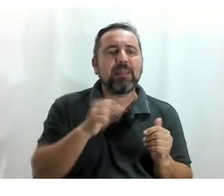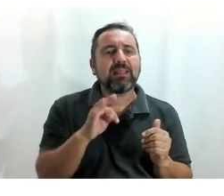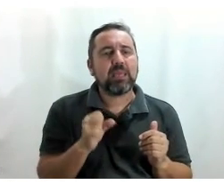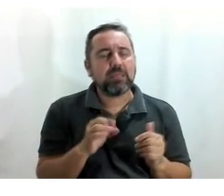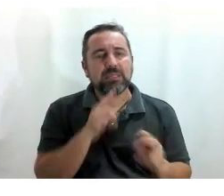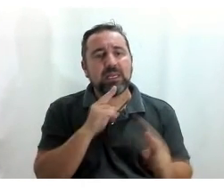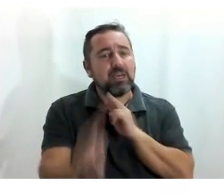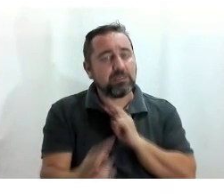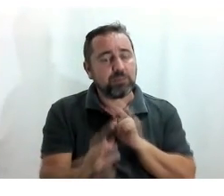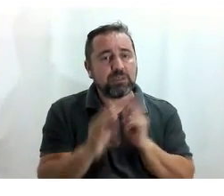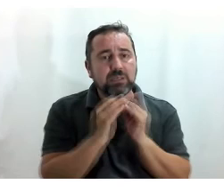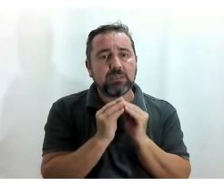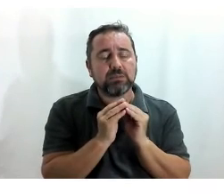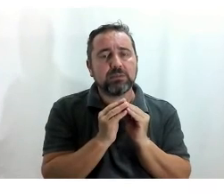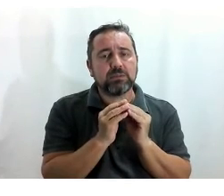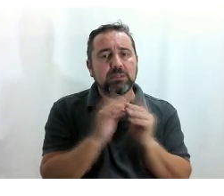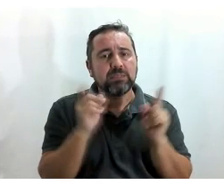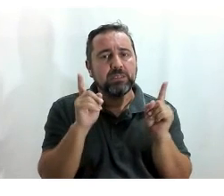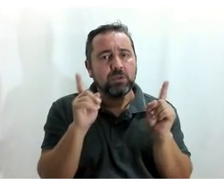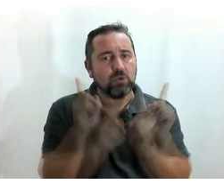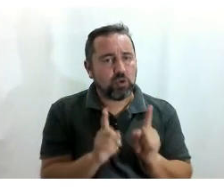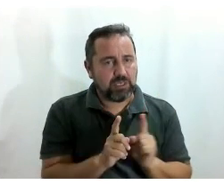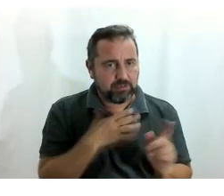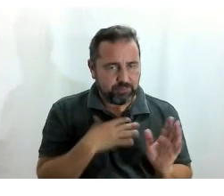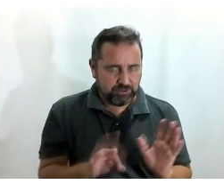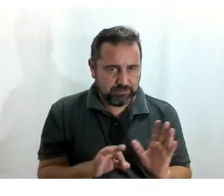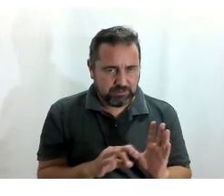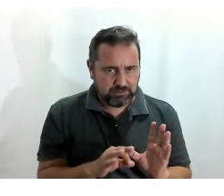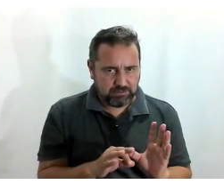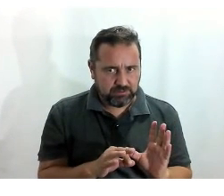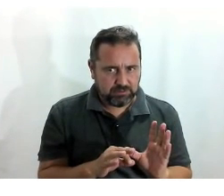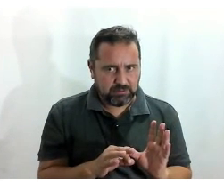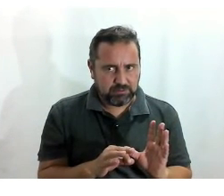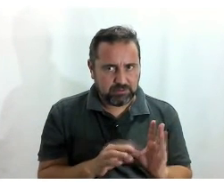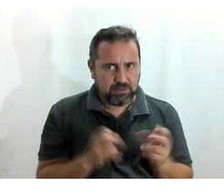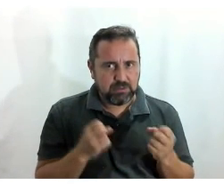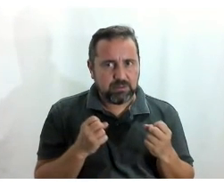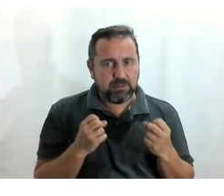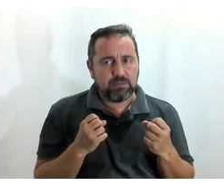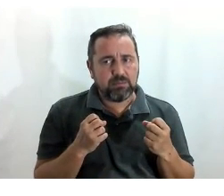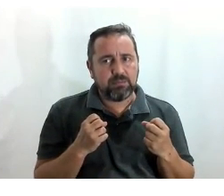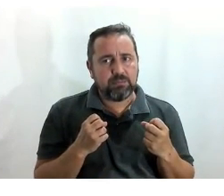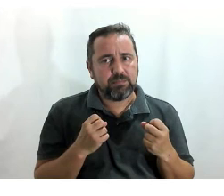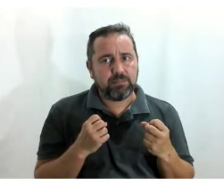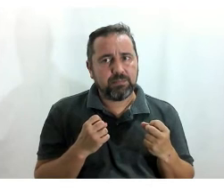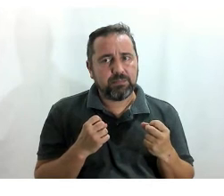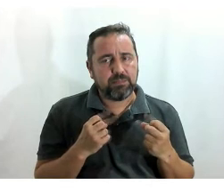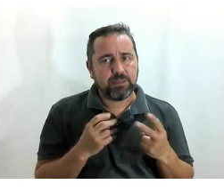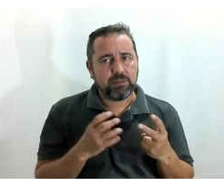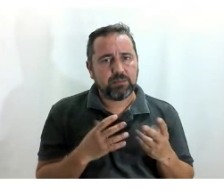respuestas las hagáis lo más concretas posible, para que así podamos mover